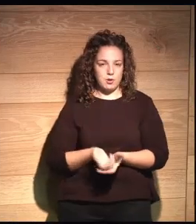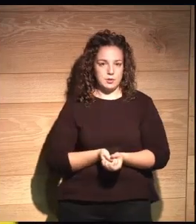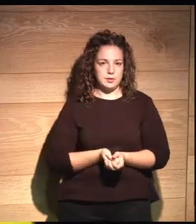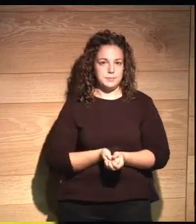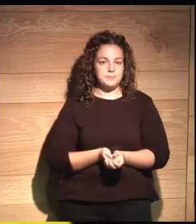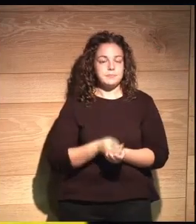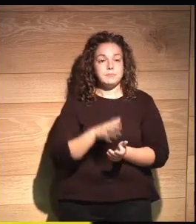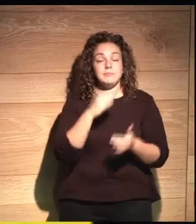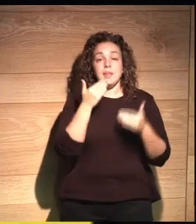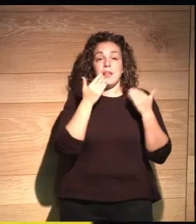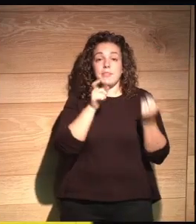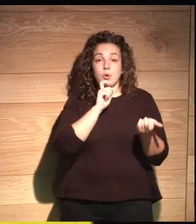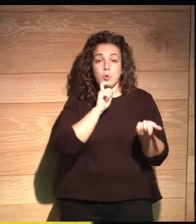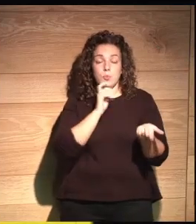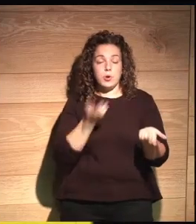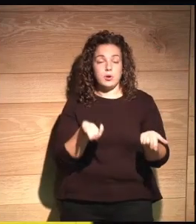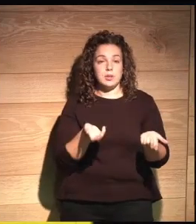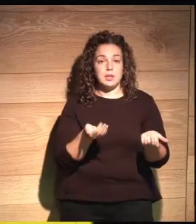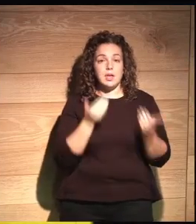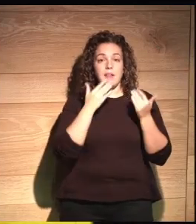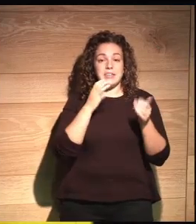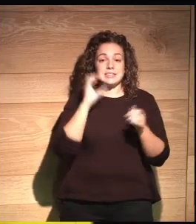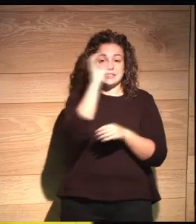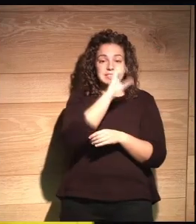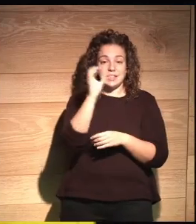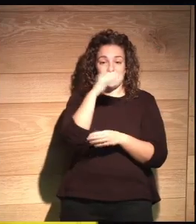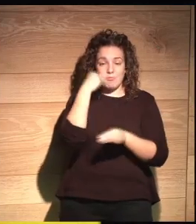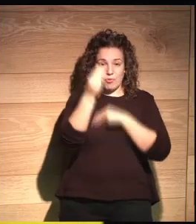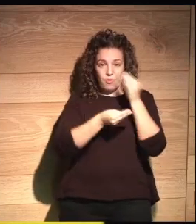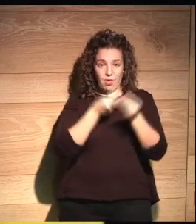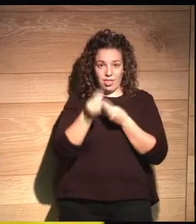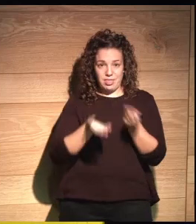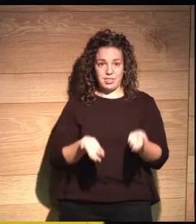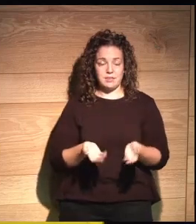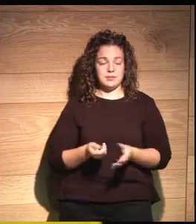a través de algo que hacen científicos admirables